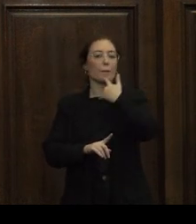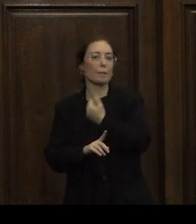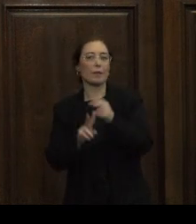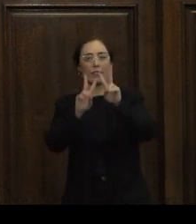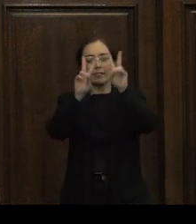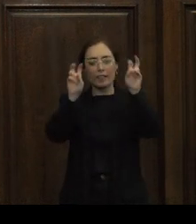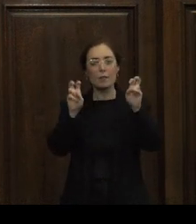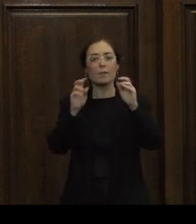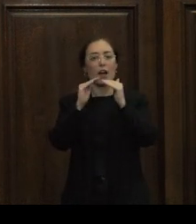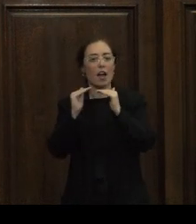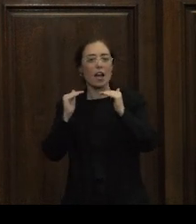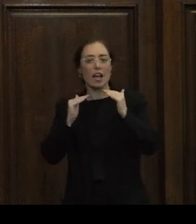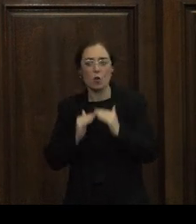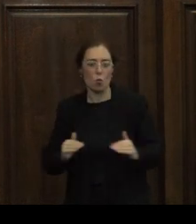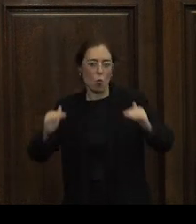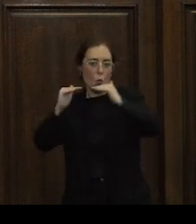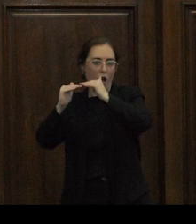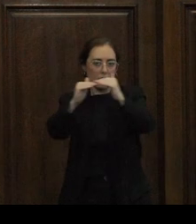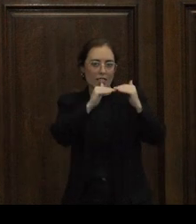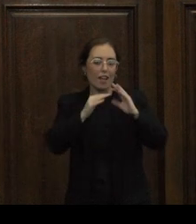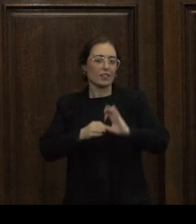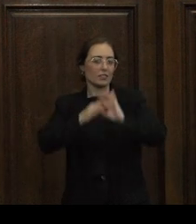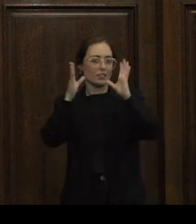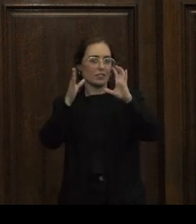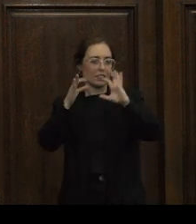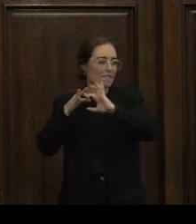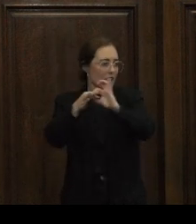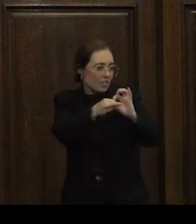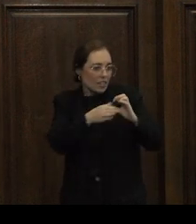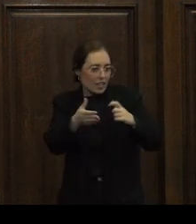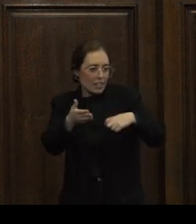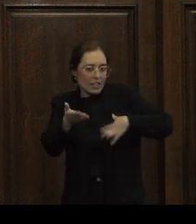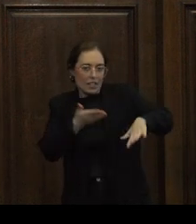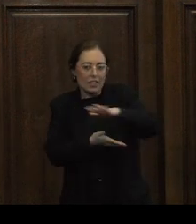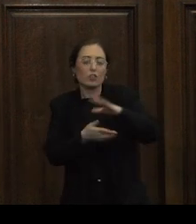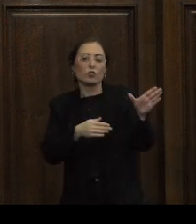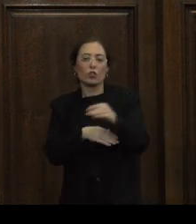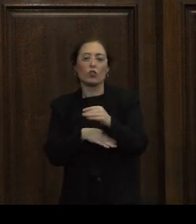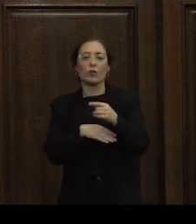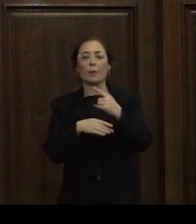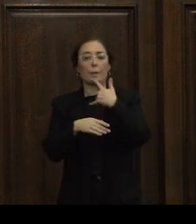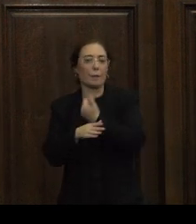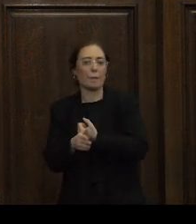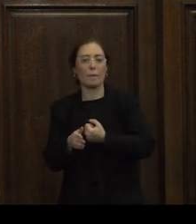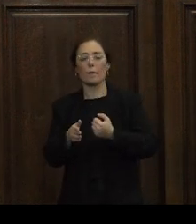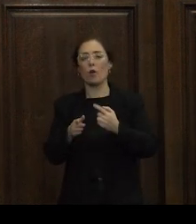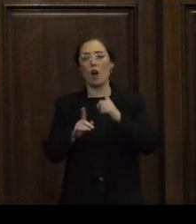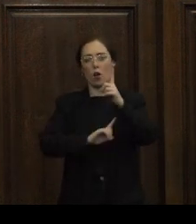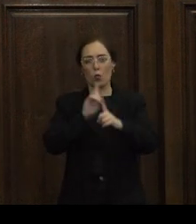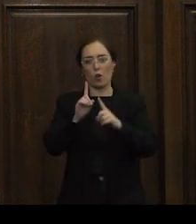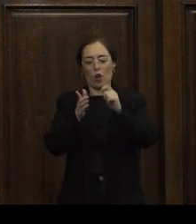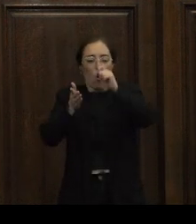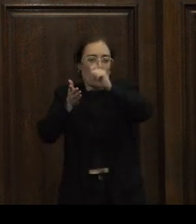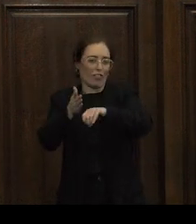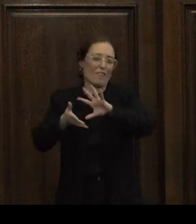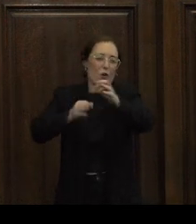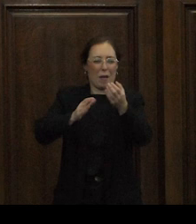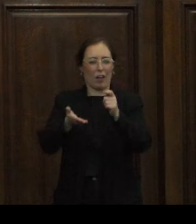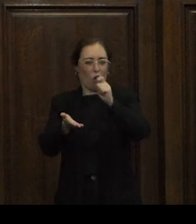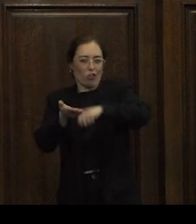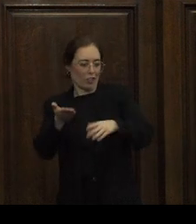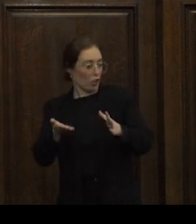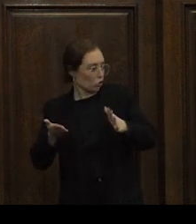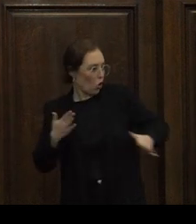lemas, igualdad, libertad, fraternidad, así como esos mitos fundacionales, contrato, pacto social, y